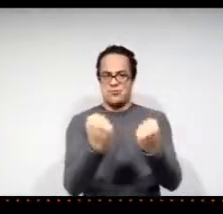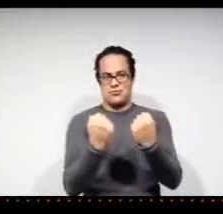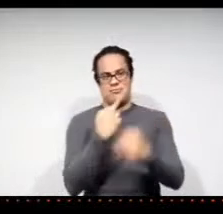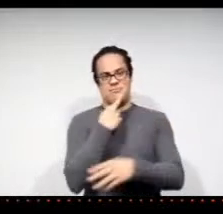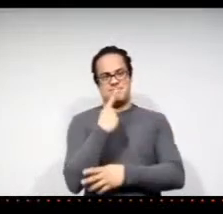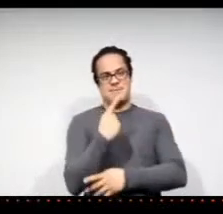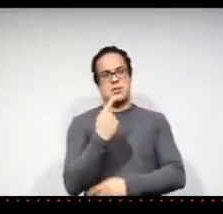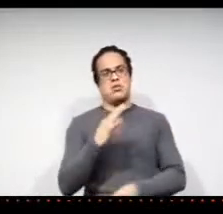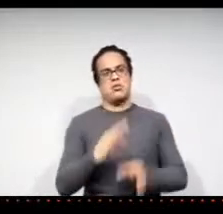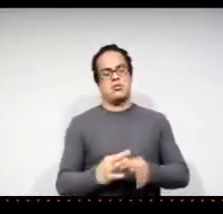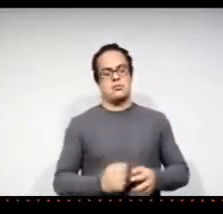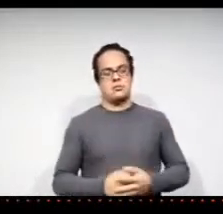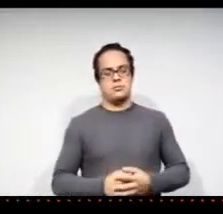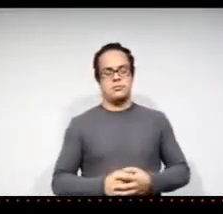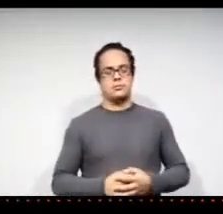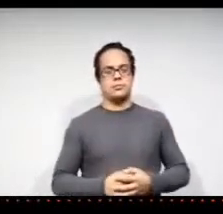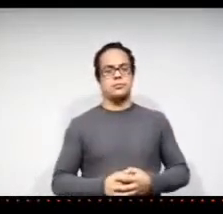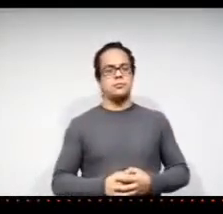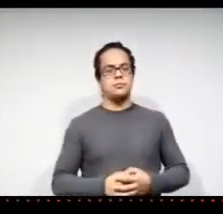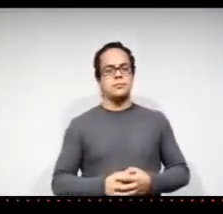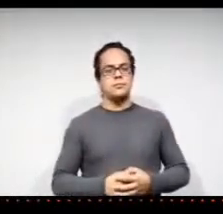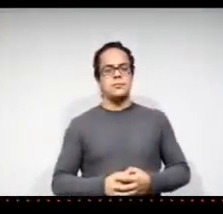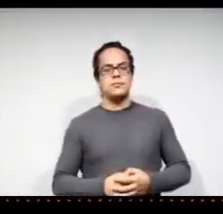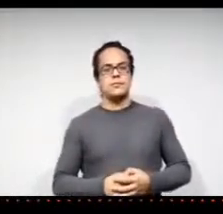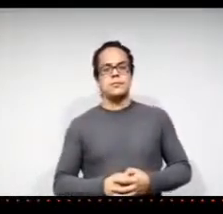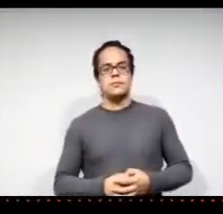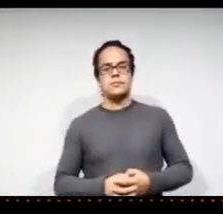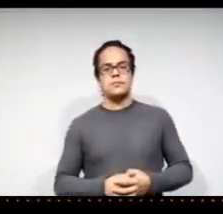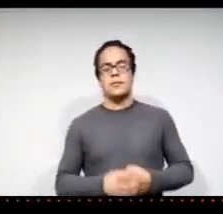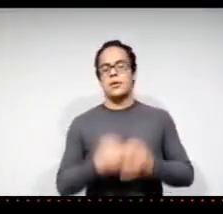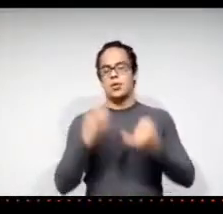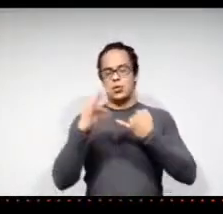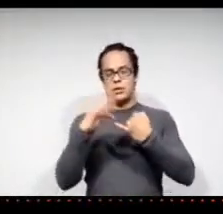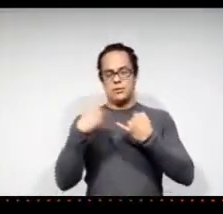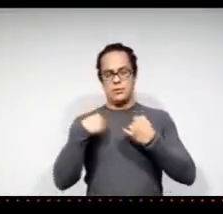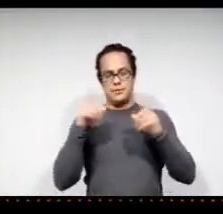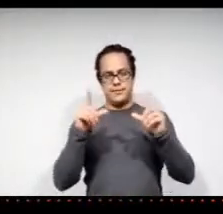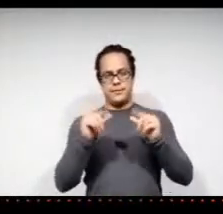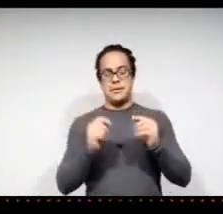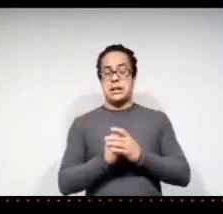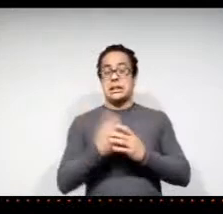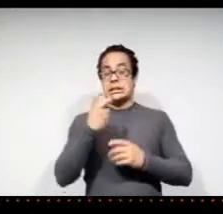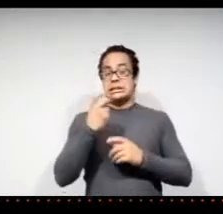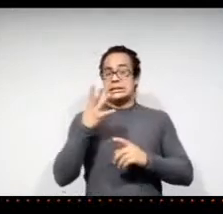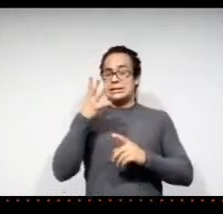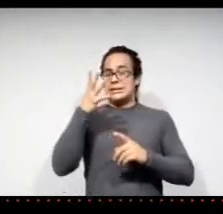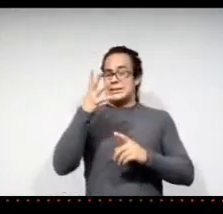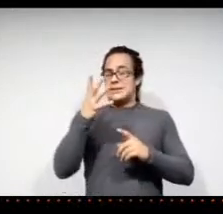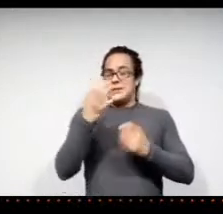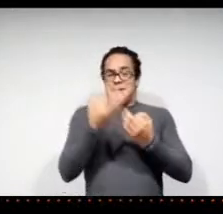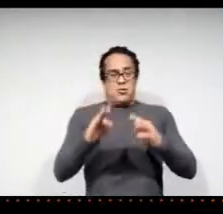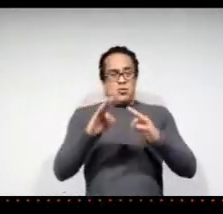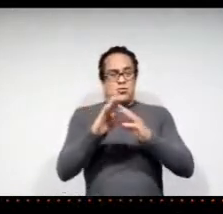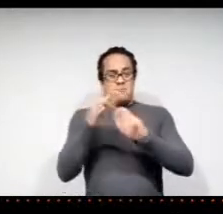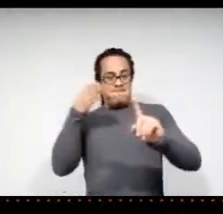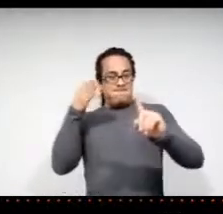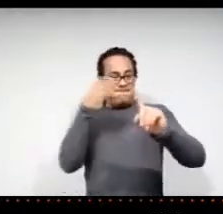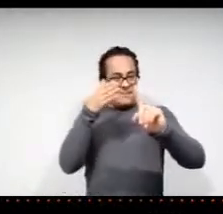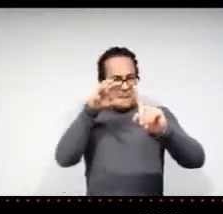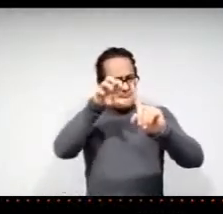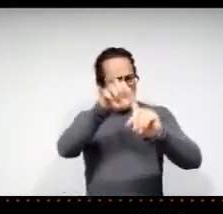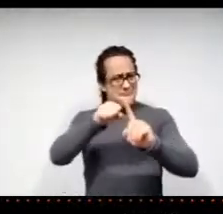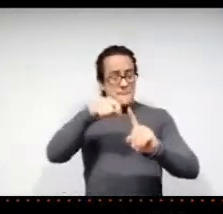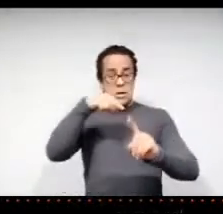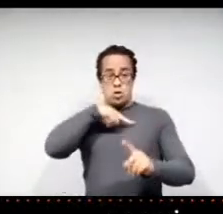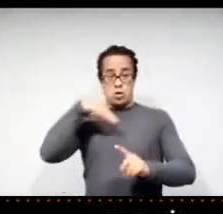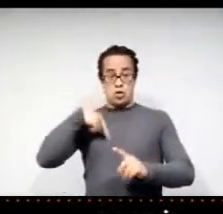Y pues, por último, creo que el reto más importante para todos nosotros y para el país en general